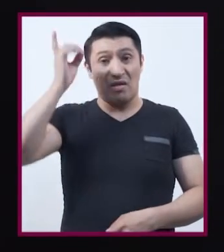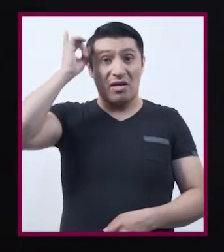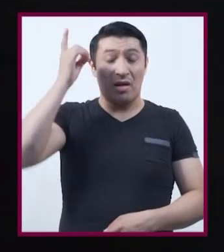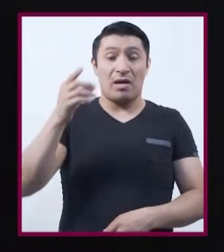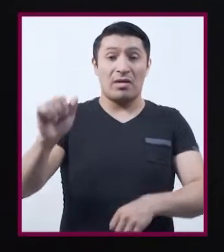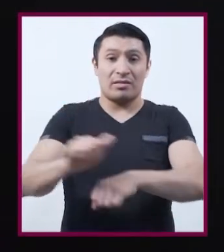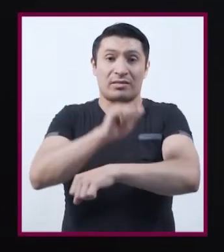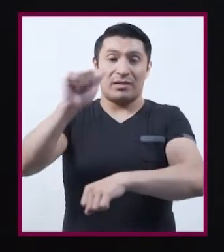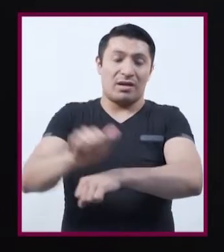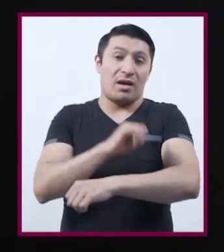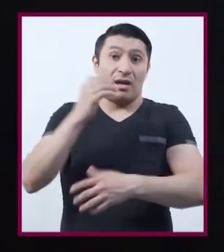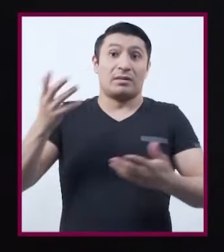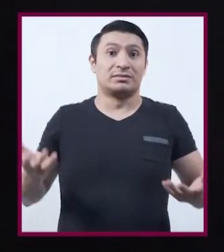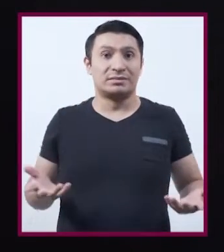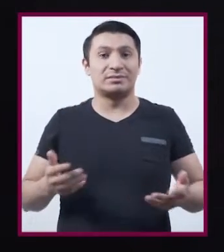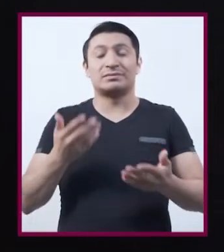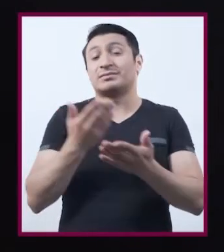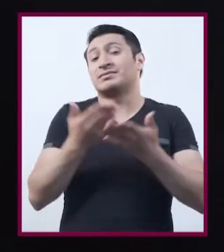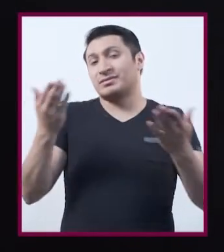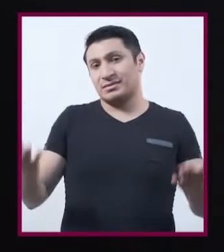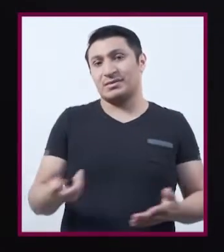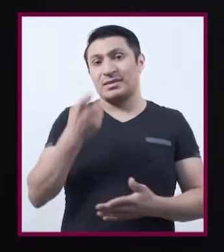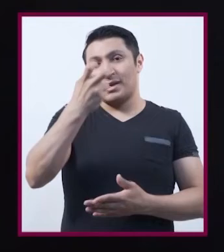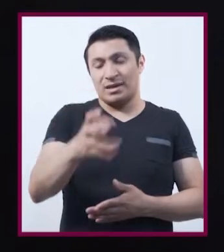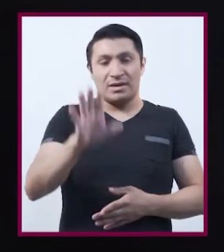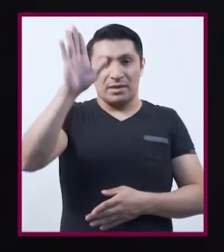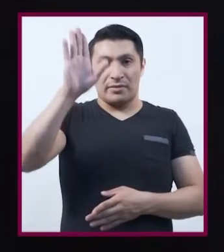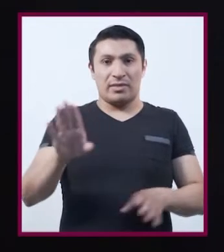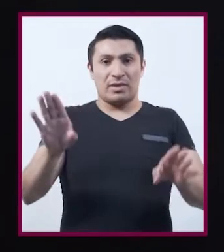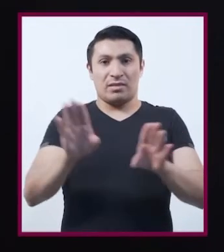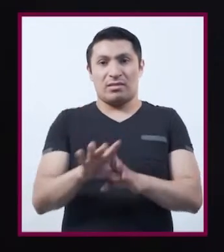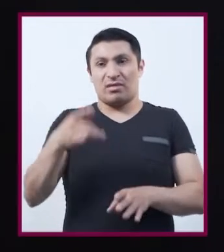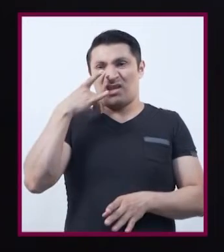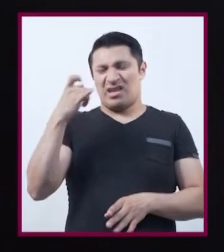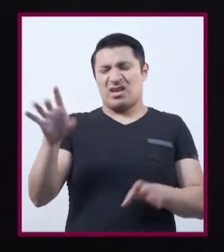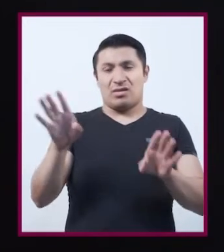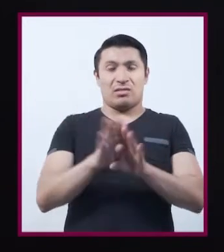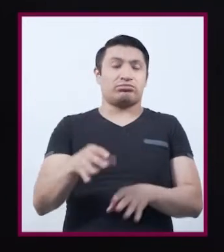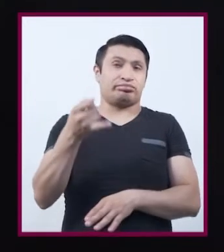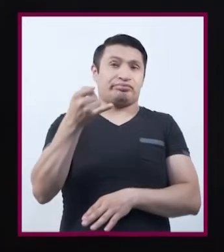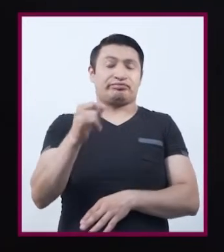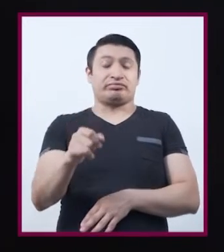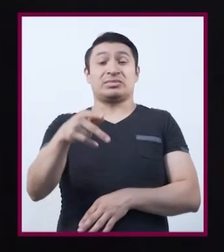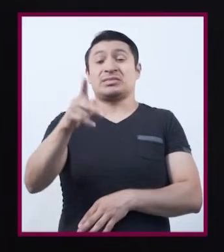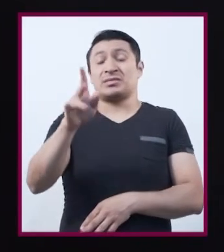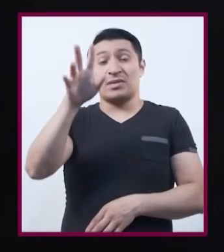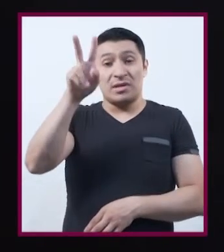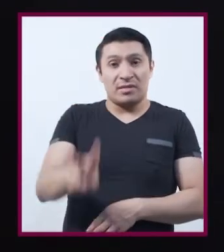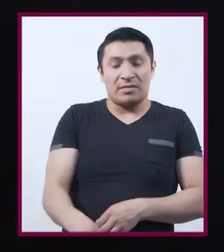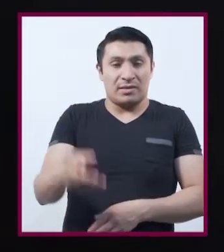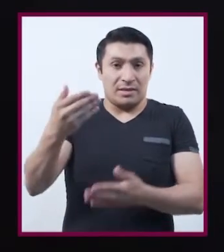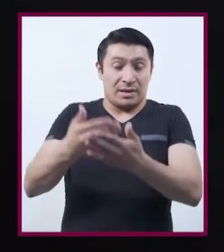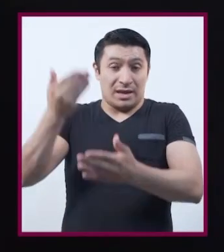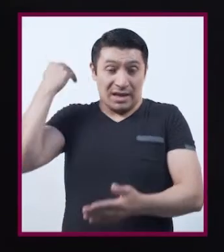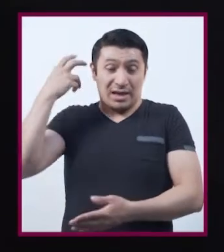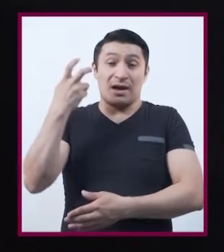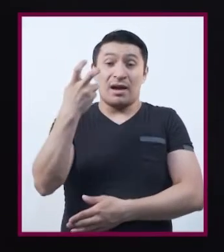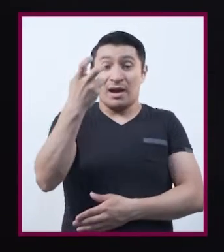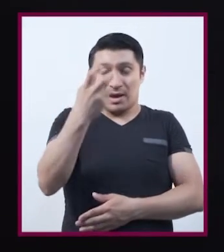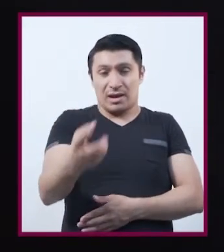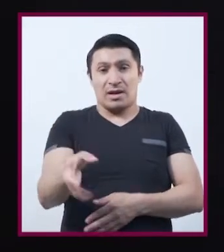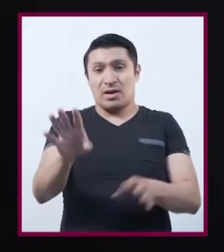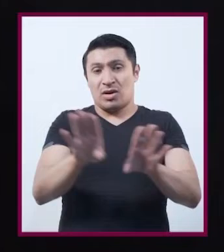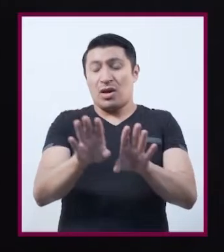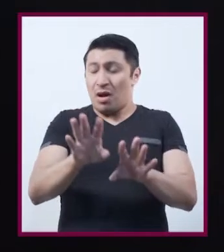perros, así como a caballos y carros? Ahora, esto puede parecernos un poco raro o extravagante. Lo cierto es que en